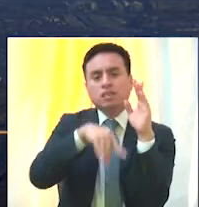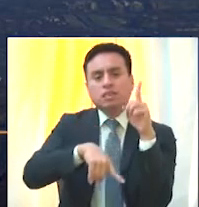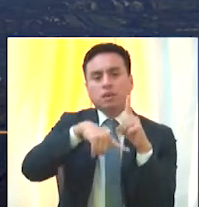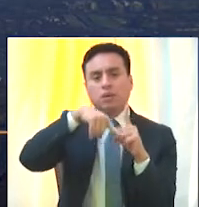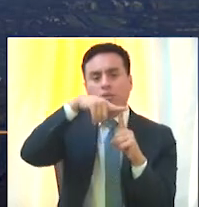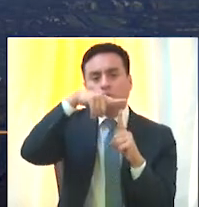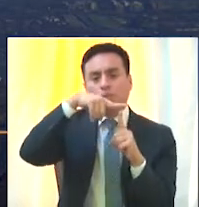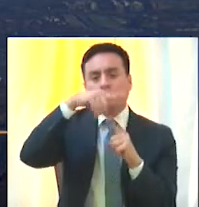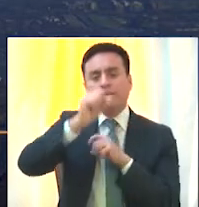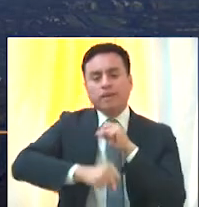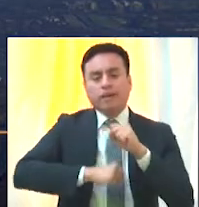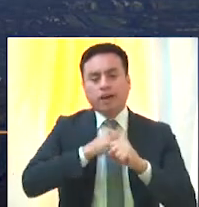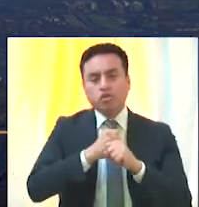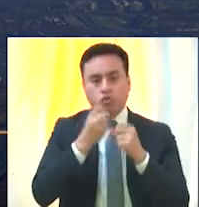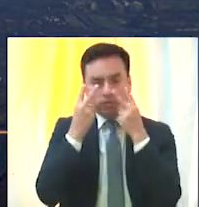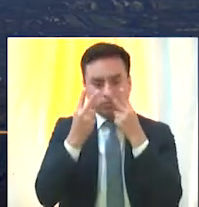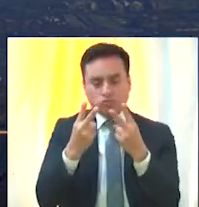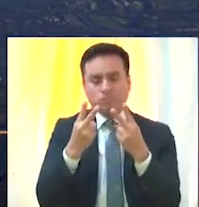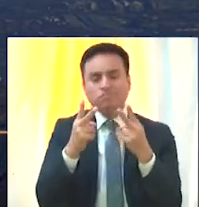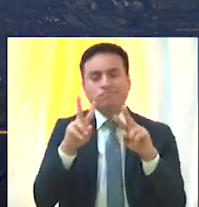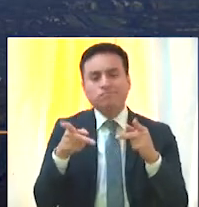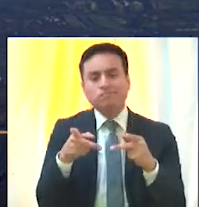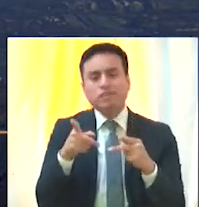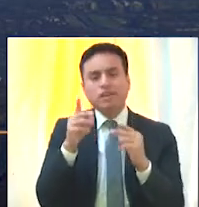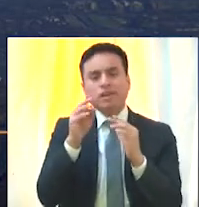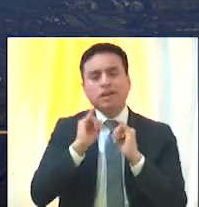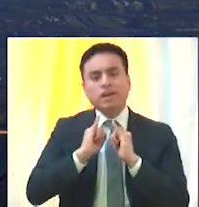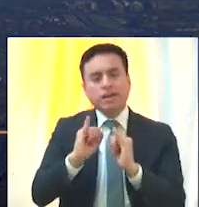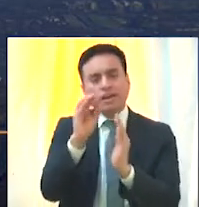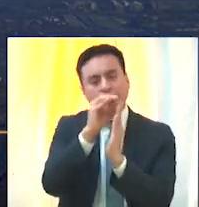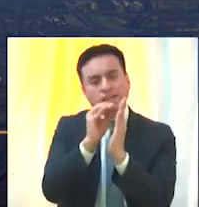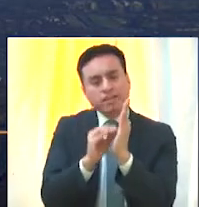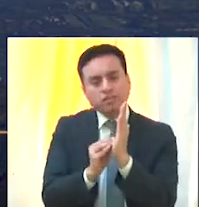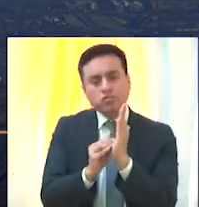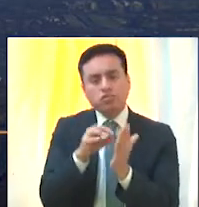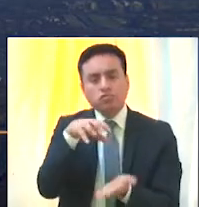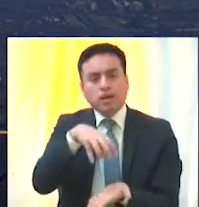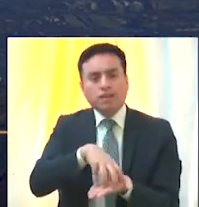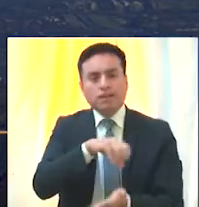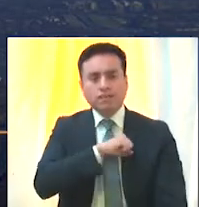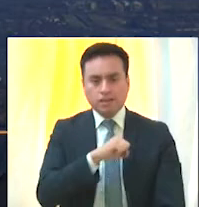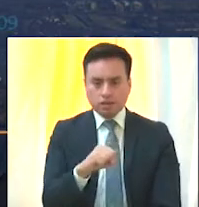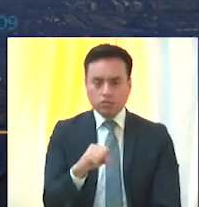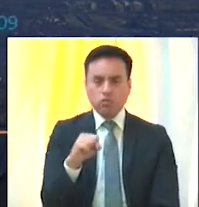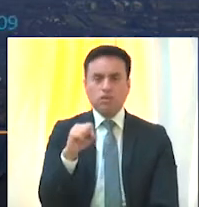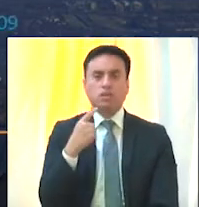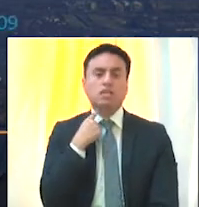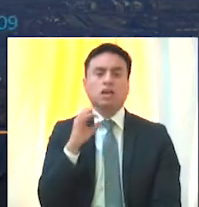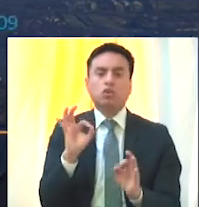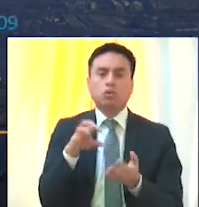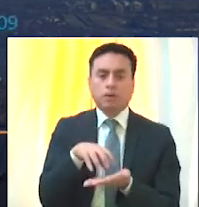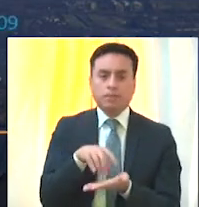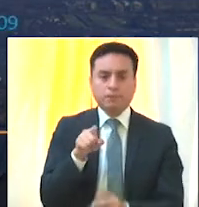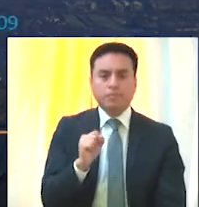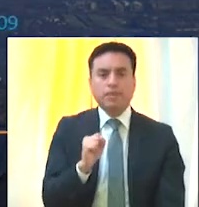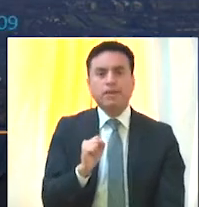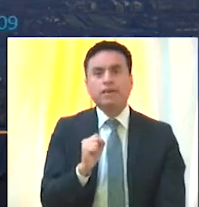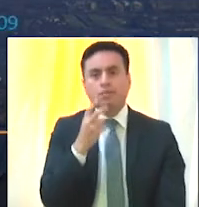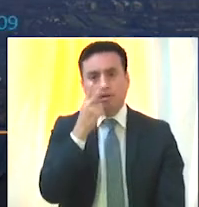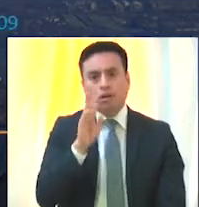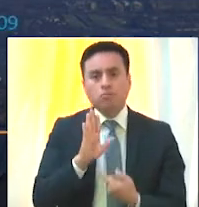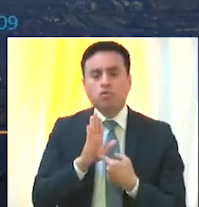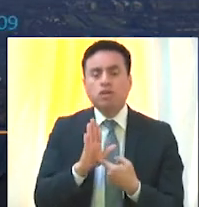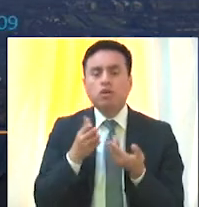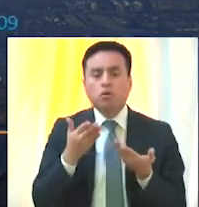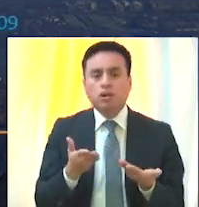cada año en este gráfico corresponde a un registro para la ciudad de Santiago, para la estación Quinta Normal. En este caso les estoy mostrando